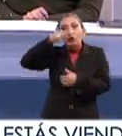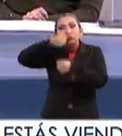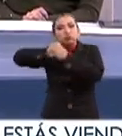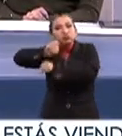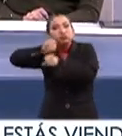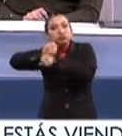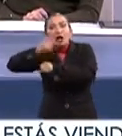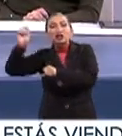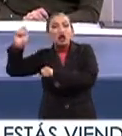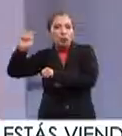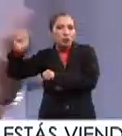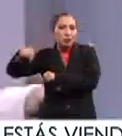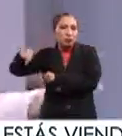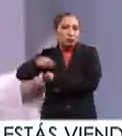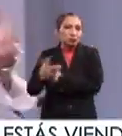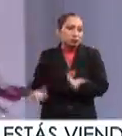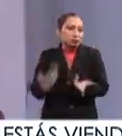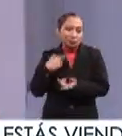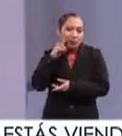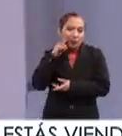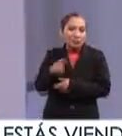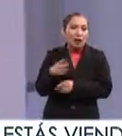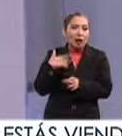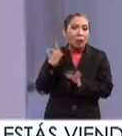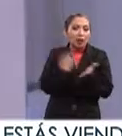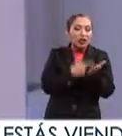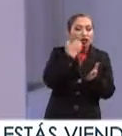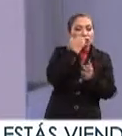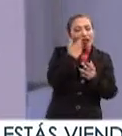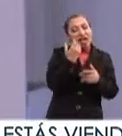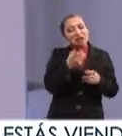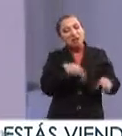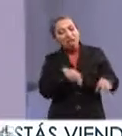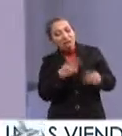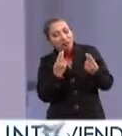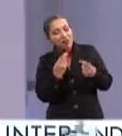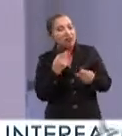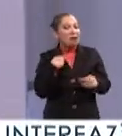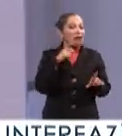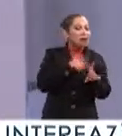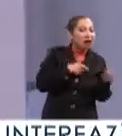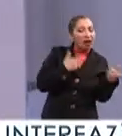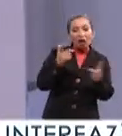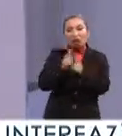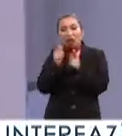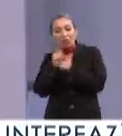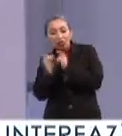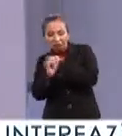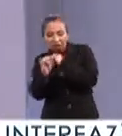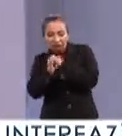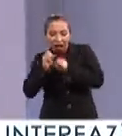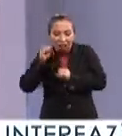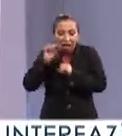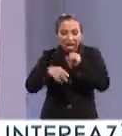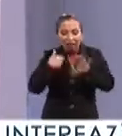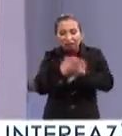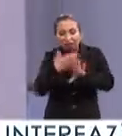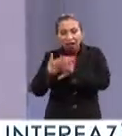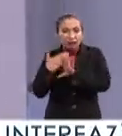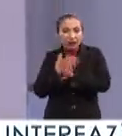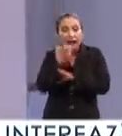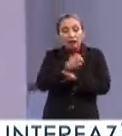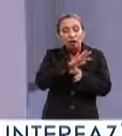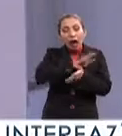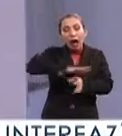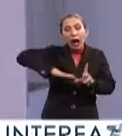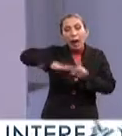violencia, Anita, en los noviazgos, que obviamente se violentan en la escuela, claro. Se hacen partidos, se ponen en redes sociales, y entonces todo esto genera